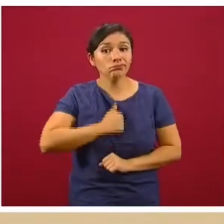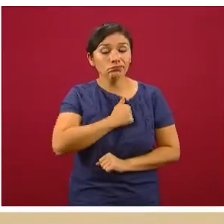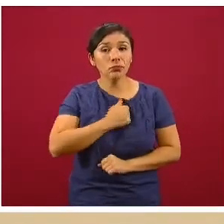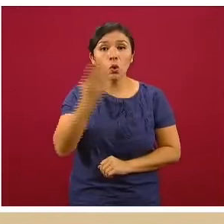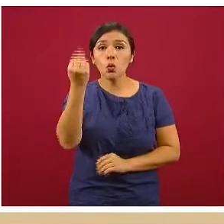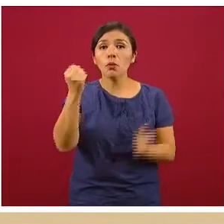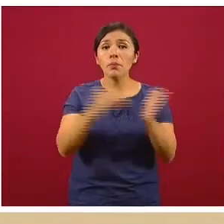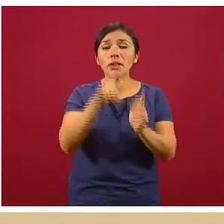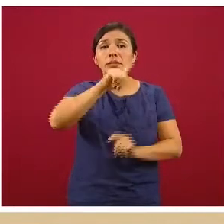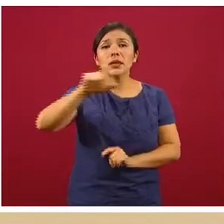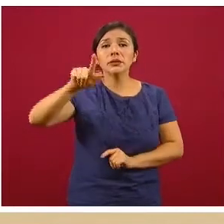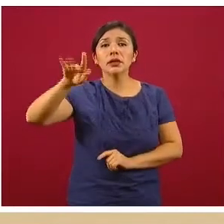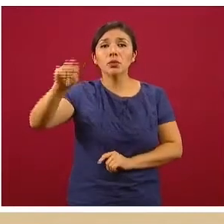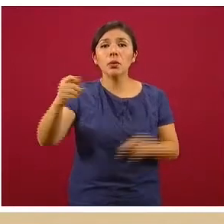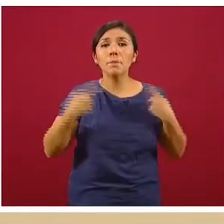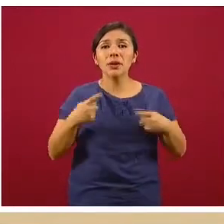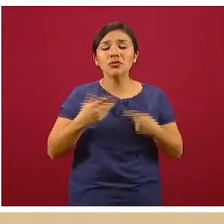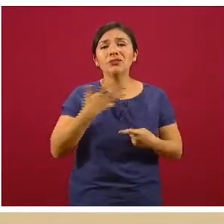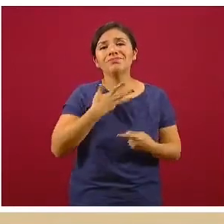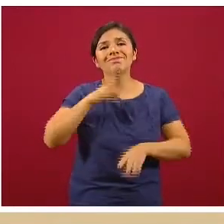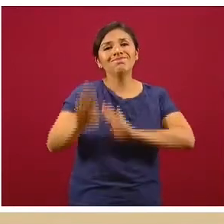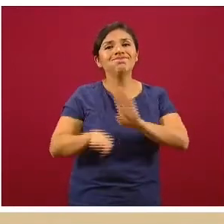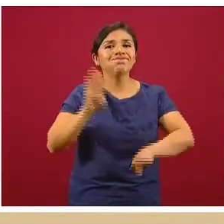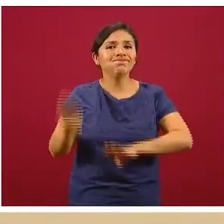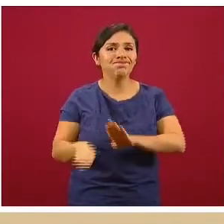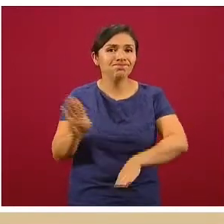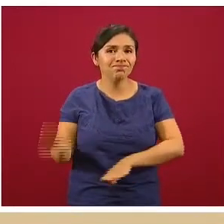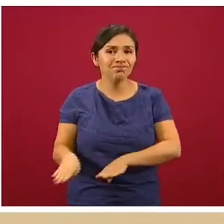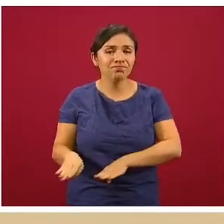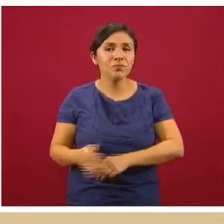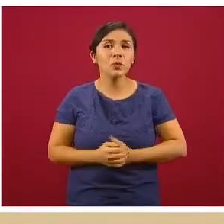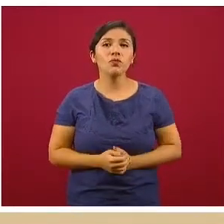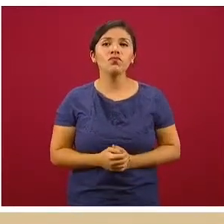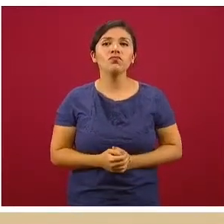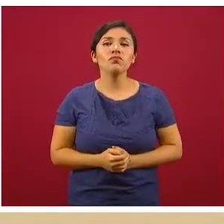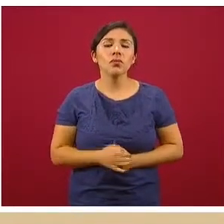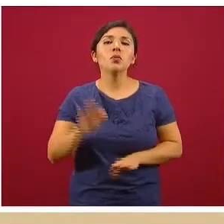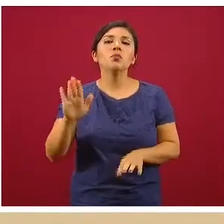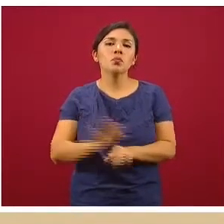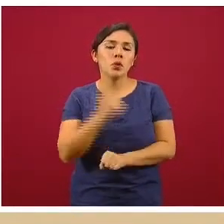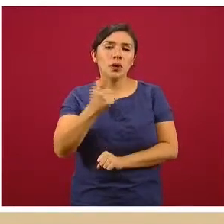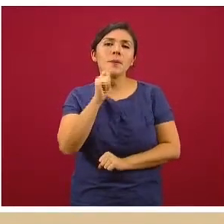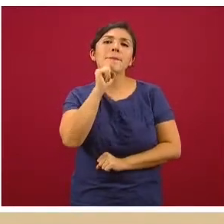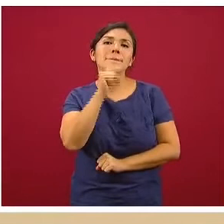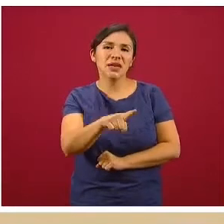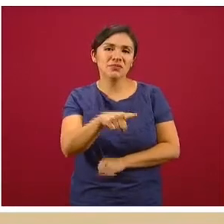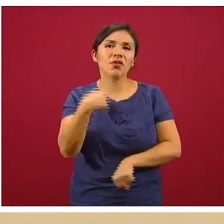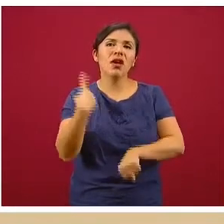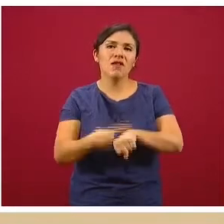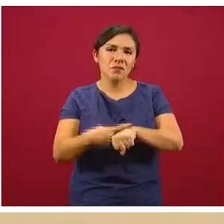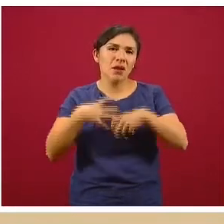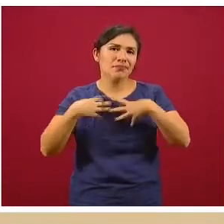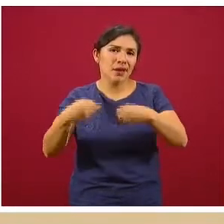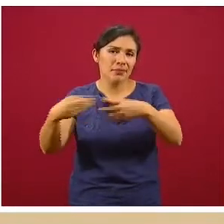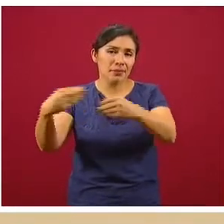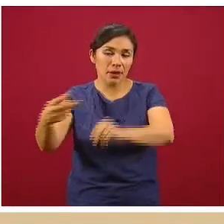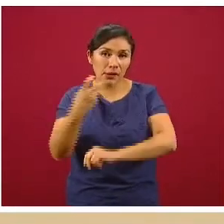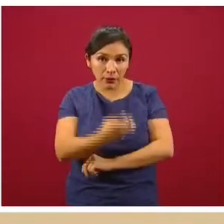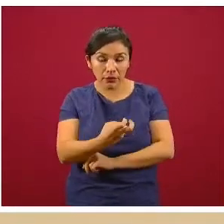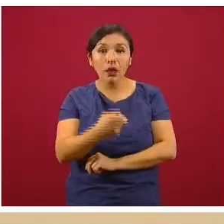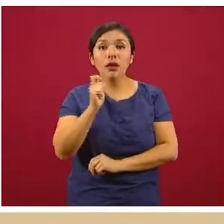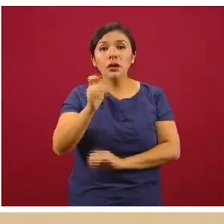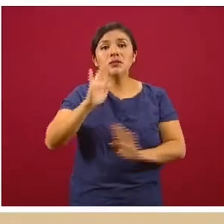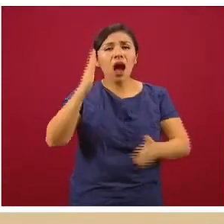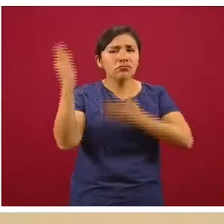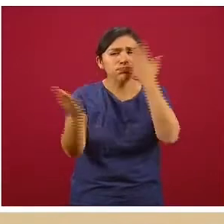Desafortunadamente, 9.779 personas han perdido la vida como consecuencia de esta epidemia y se